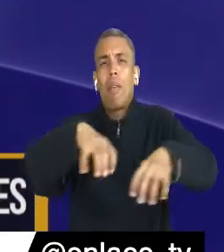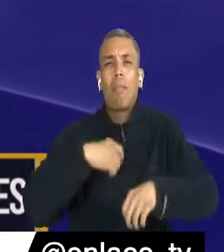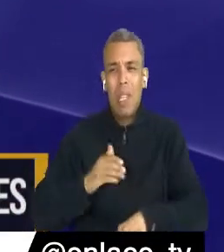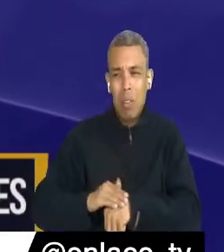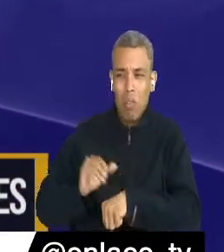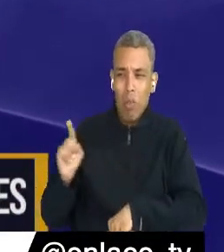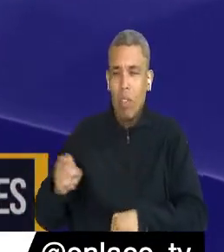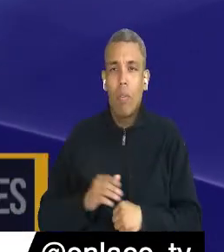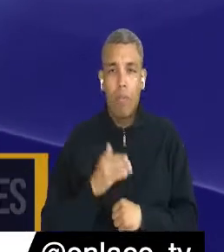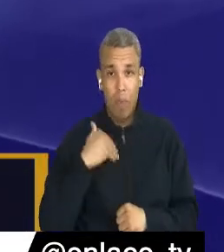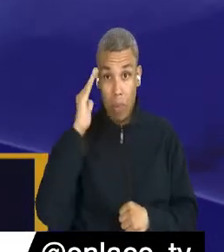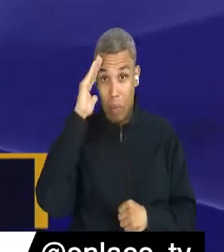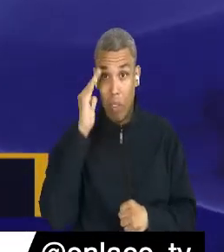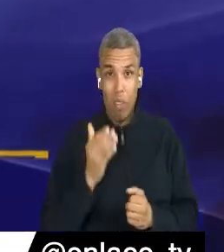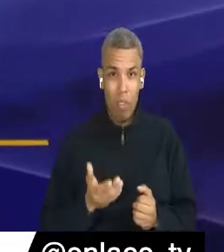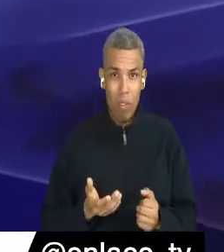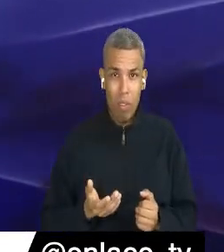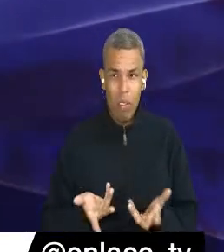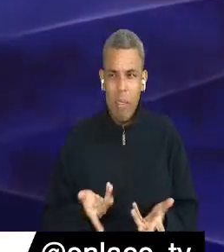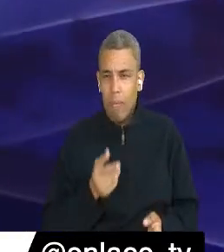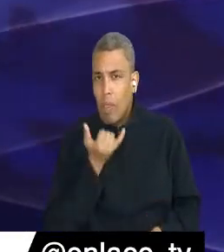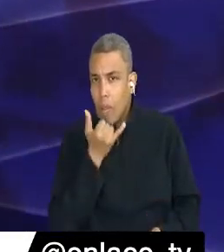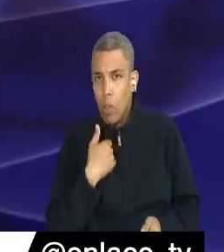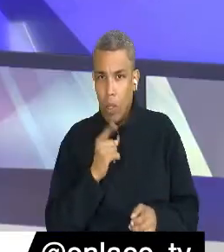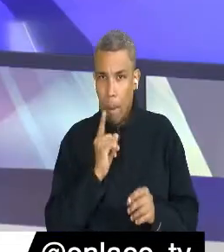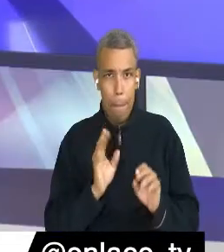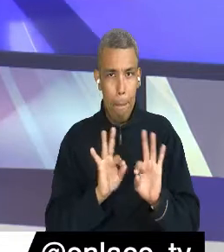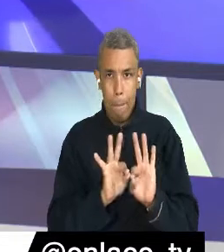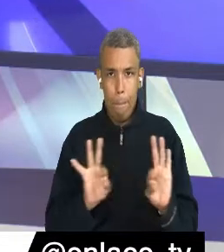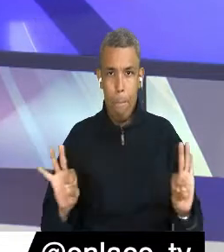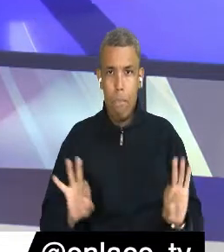Las autoridades aún no se pronuncian sobre este hecho.